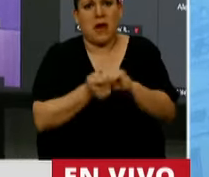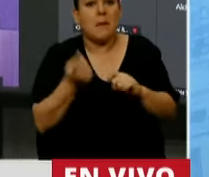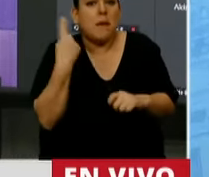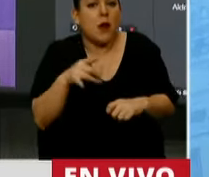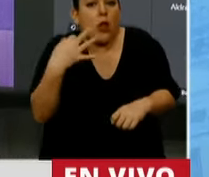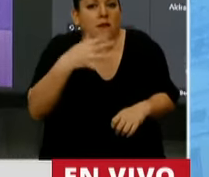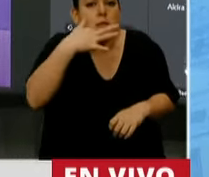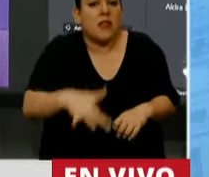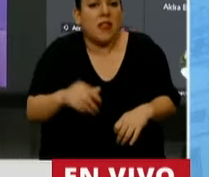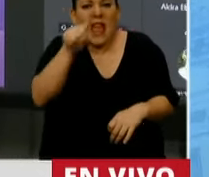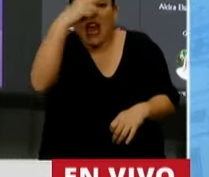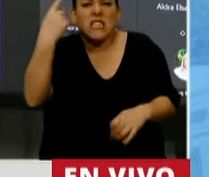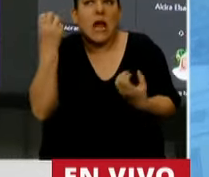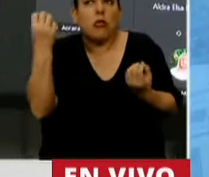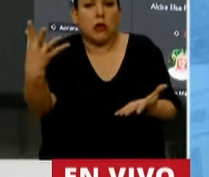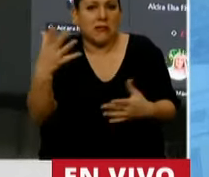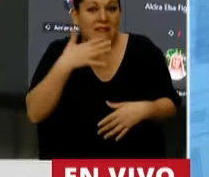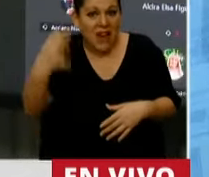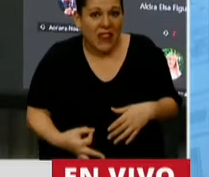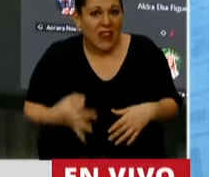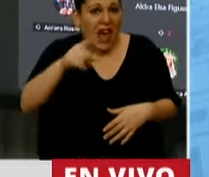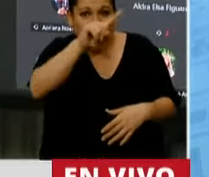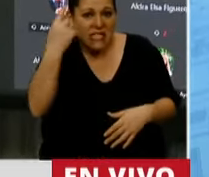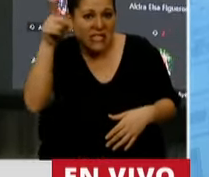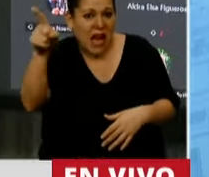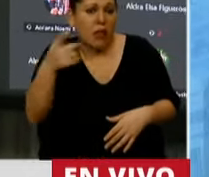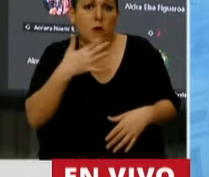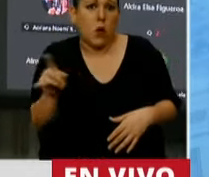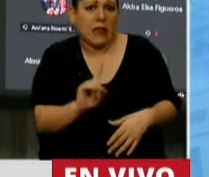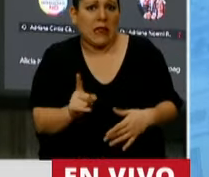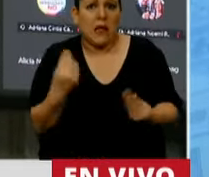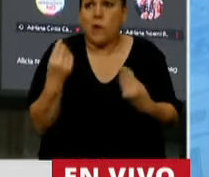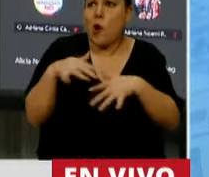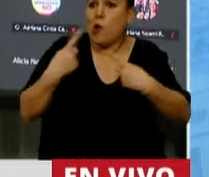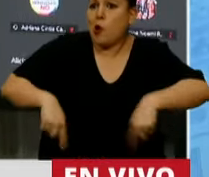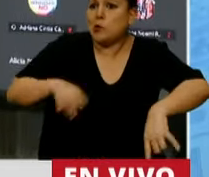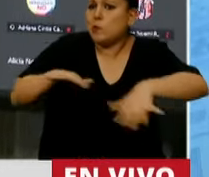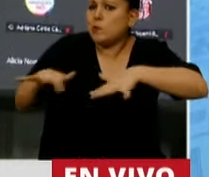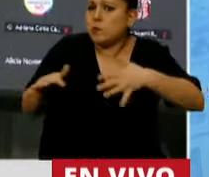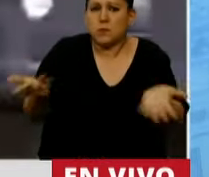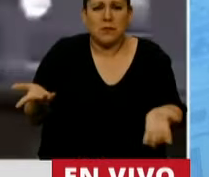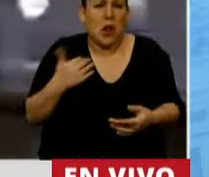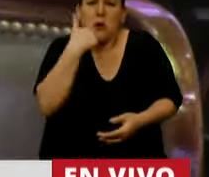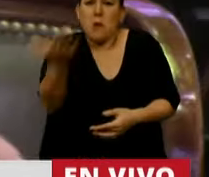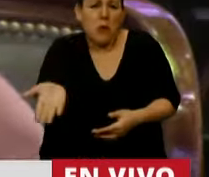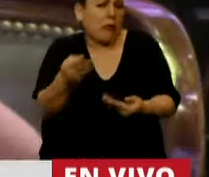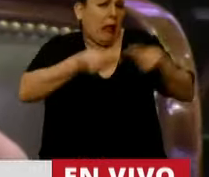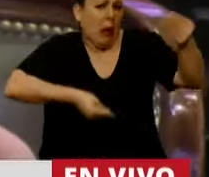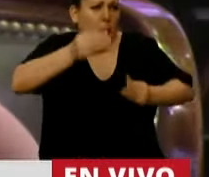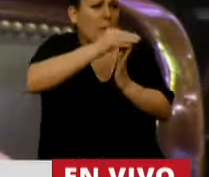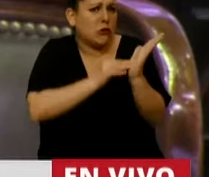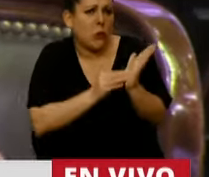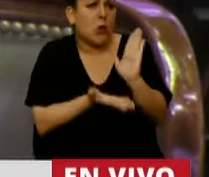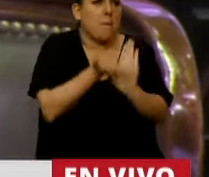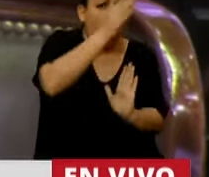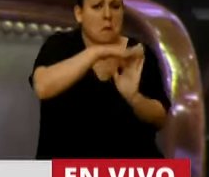Estado que tenemos. No lo estamos evaluando, no lo estamos entendiendo. No importa en un presupuesto que todo tiene que subir y siempre